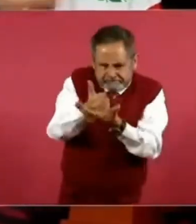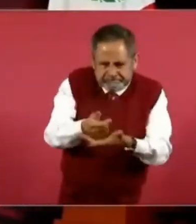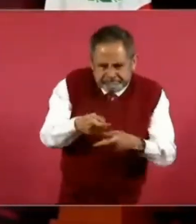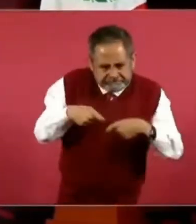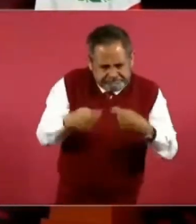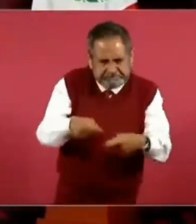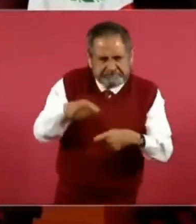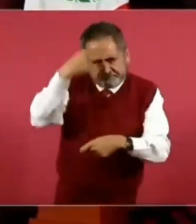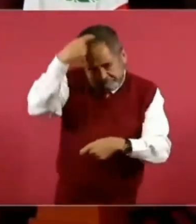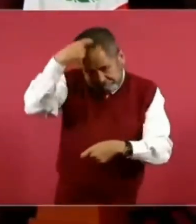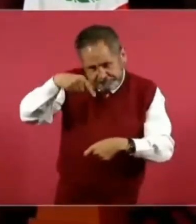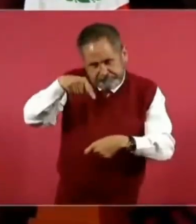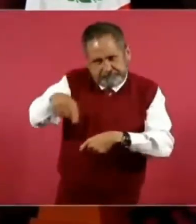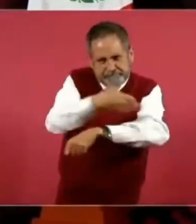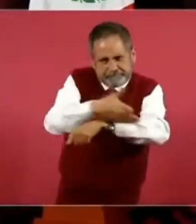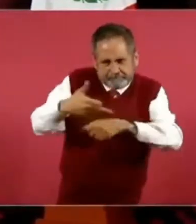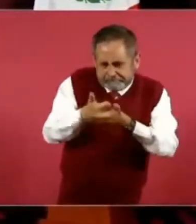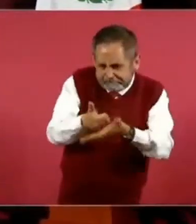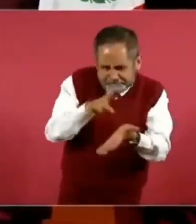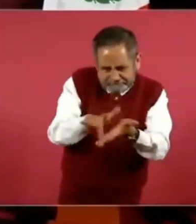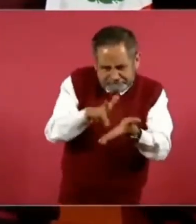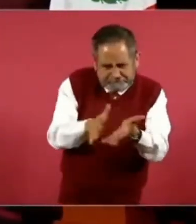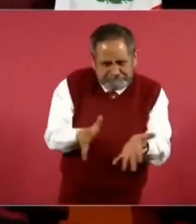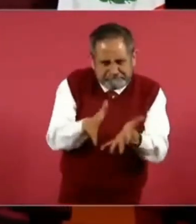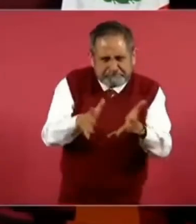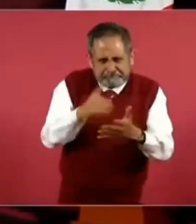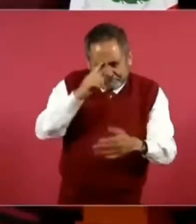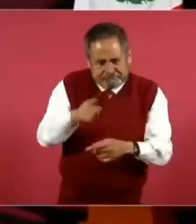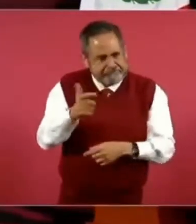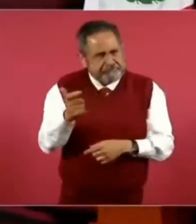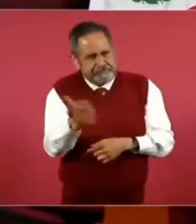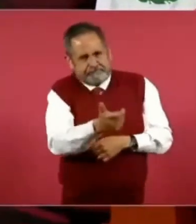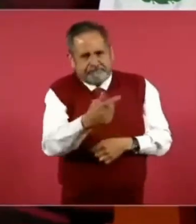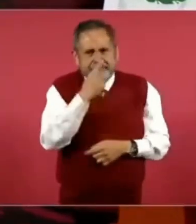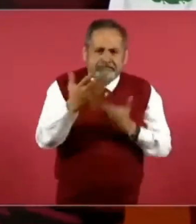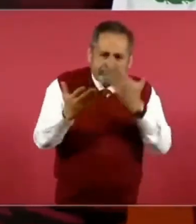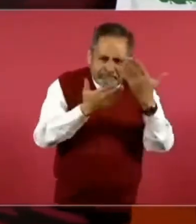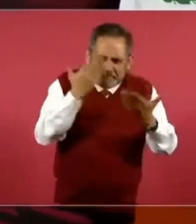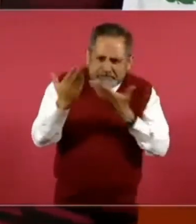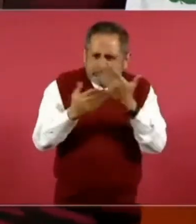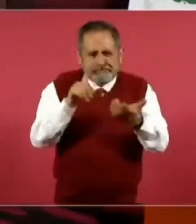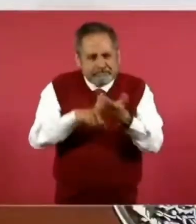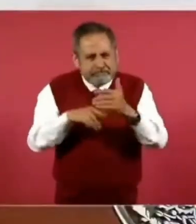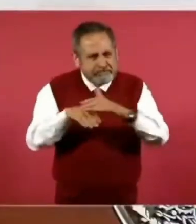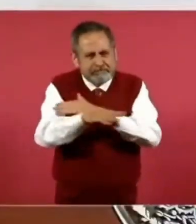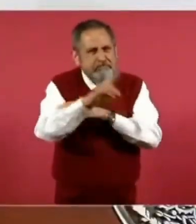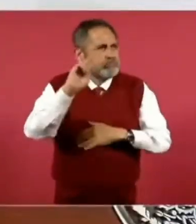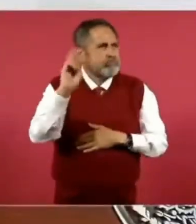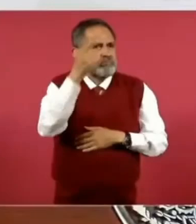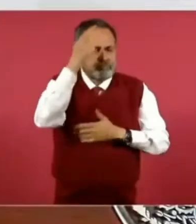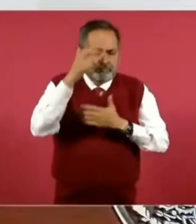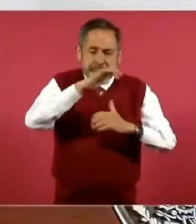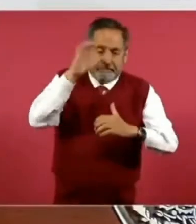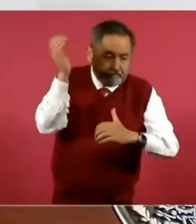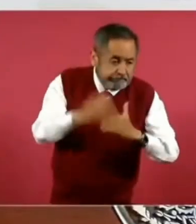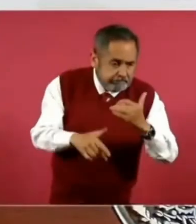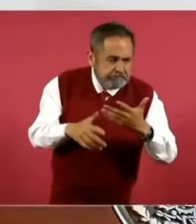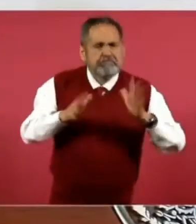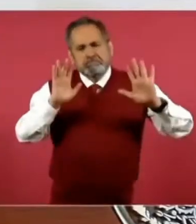esas familias para que paguen la universidad?